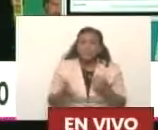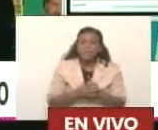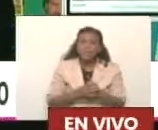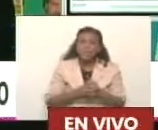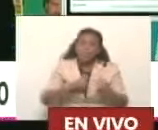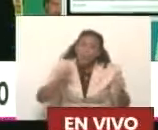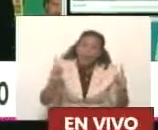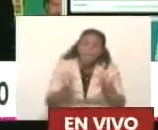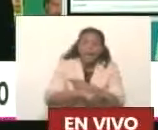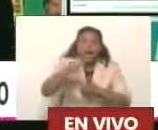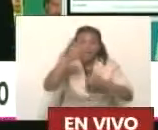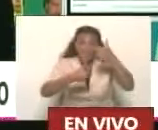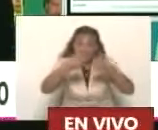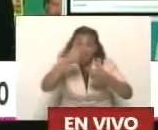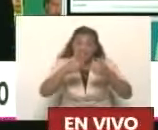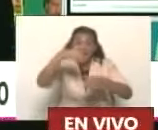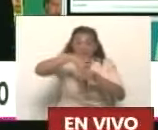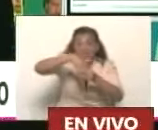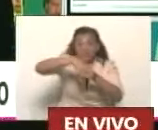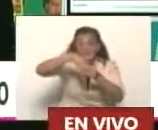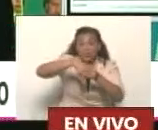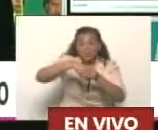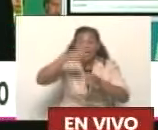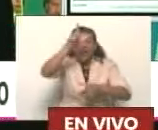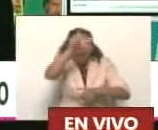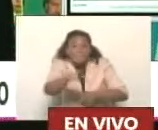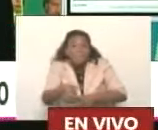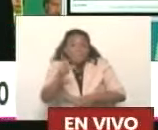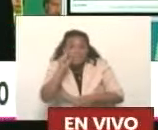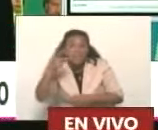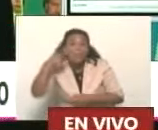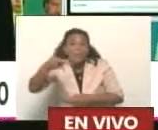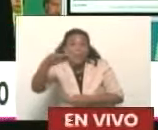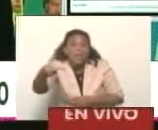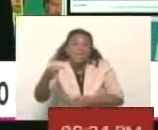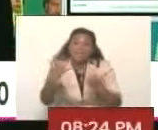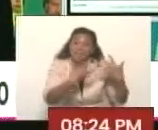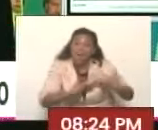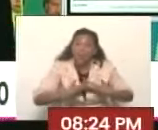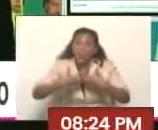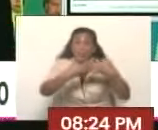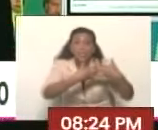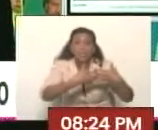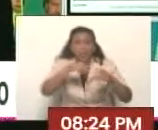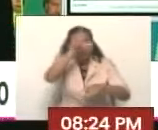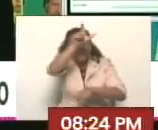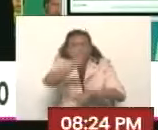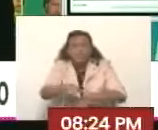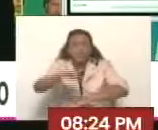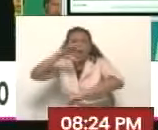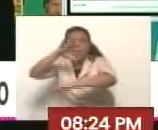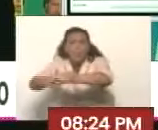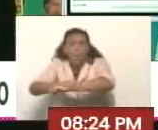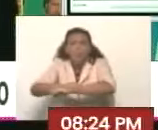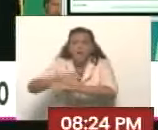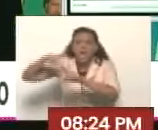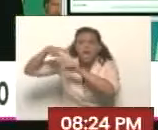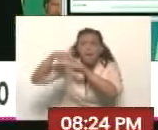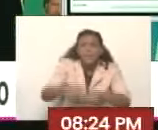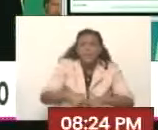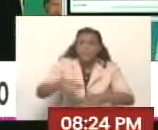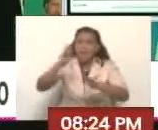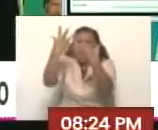candidata a la elección, que una candidata por un partido de Estados Unidos termine siendo de alguna forma reprimida,